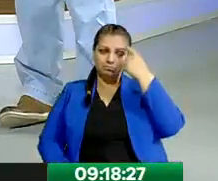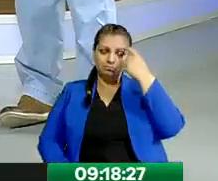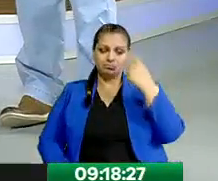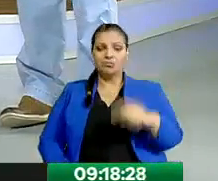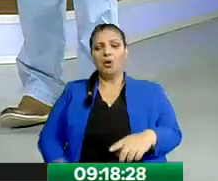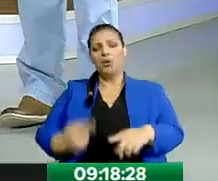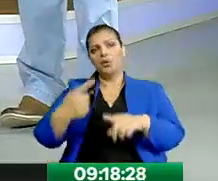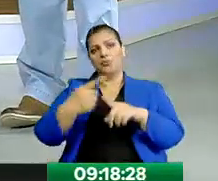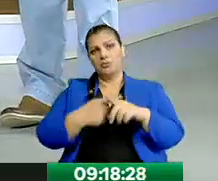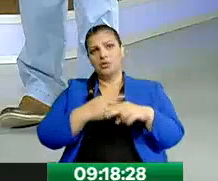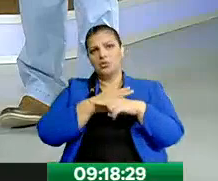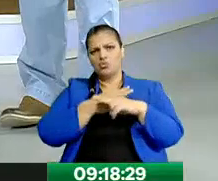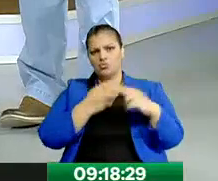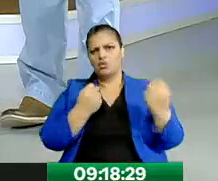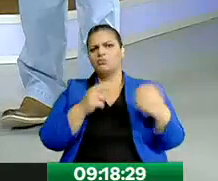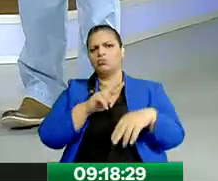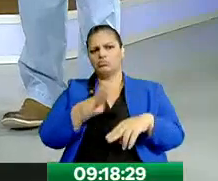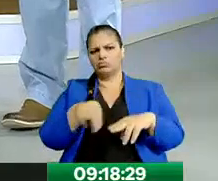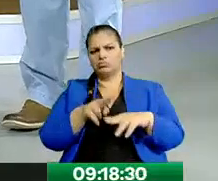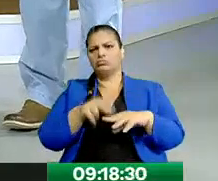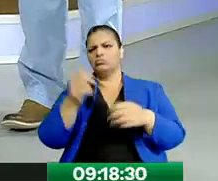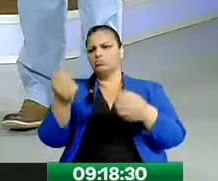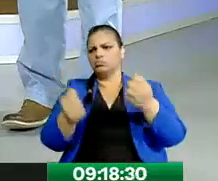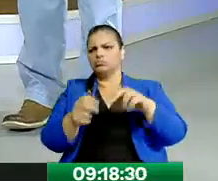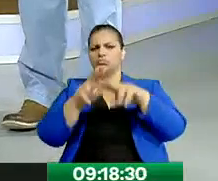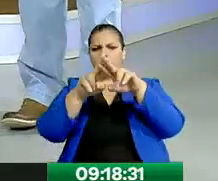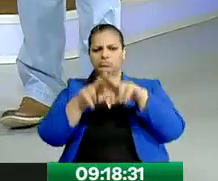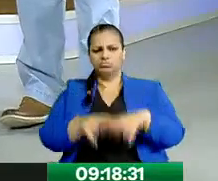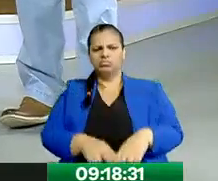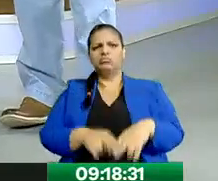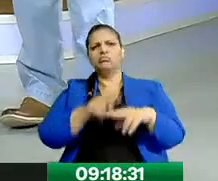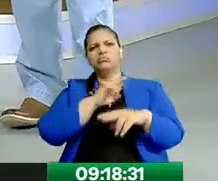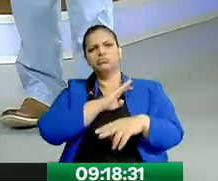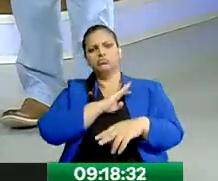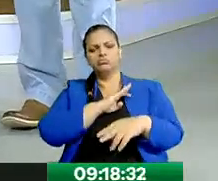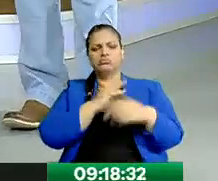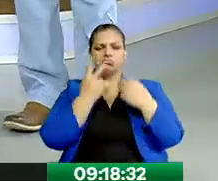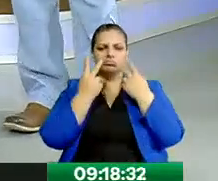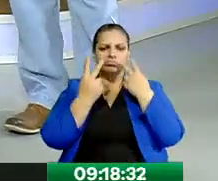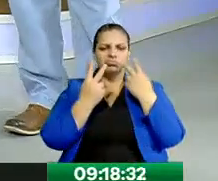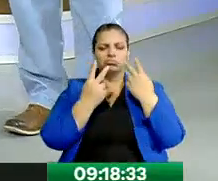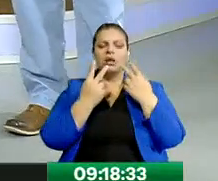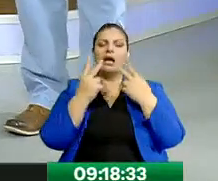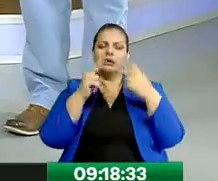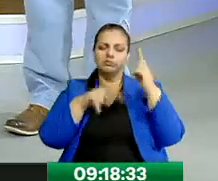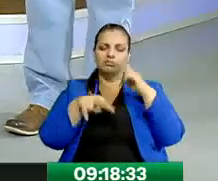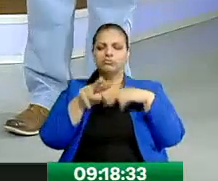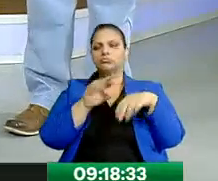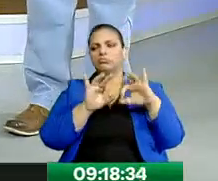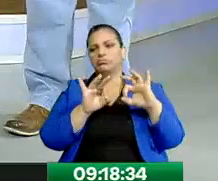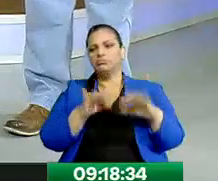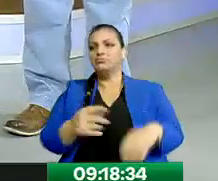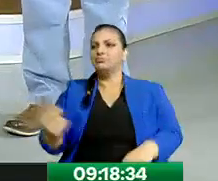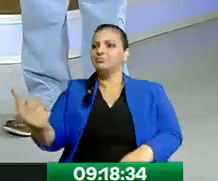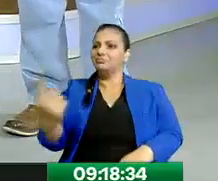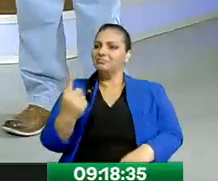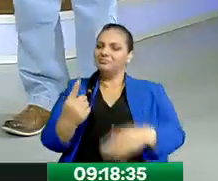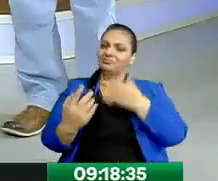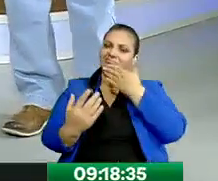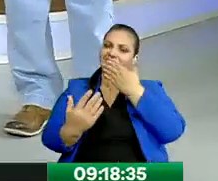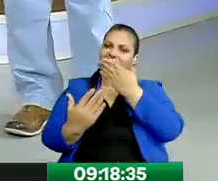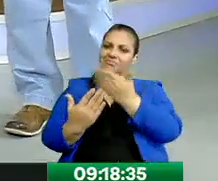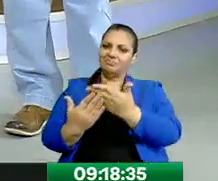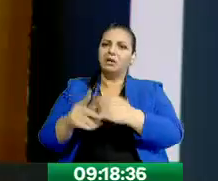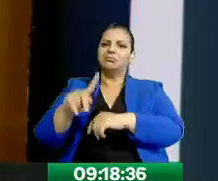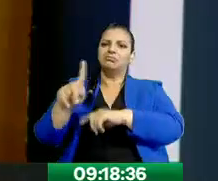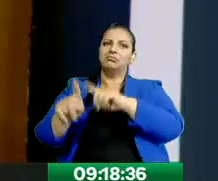presencia de usuarios, pero igual estamos preparados para atender la cantidad de usuarios que puedan acercarse. Ingeniero, muchas gracias por la amabilidad de habernos venido a visitar. Esto fue Preguntando